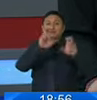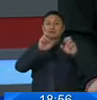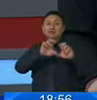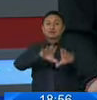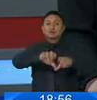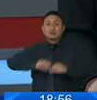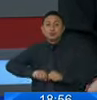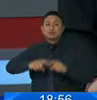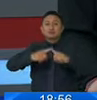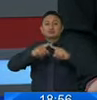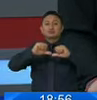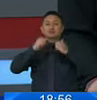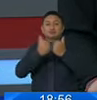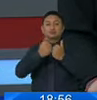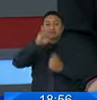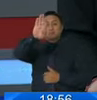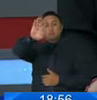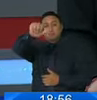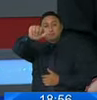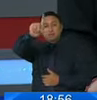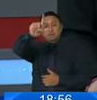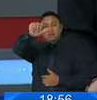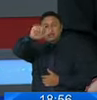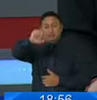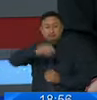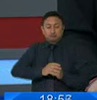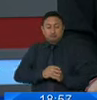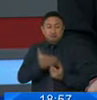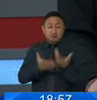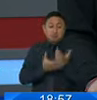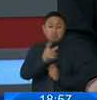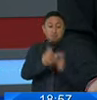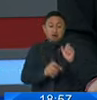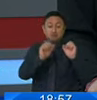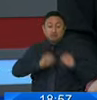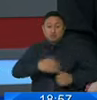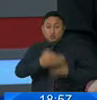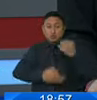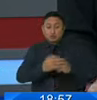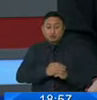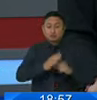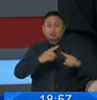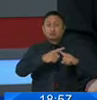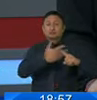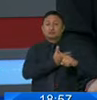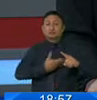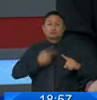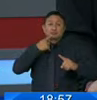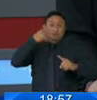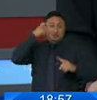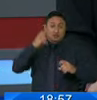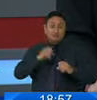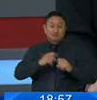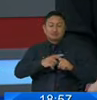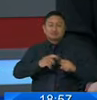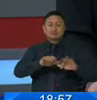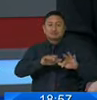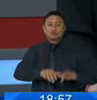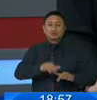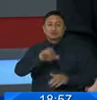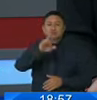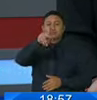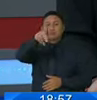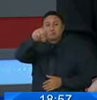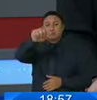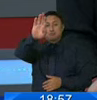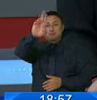asambleísta Fernando Balda. Entre las personas que podrían ser llamadas a juicio está el expresidente Correa y el exsecretario de Inteligencia